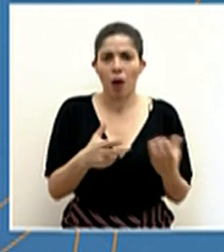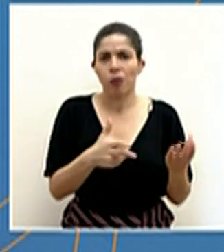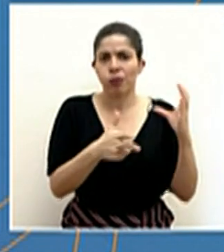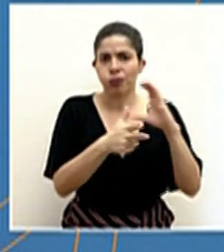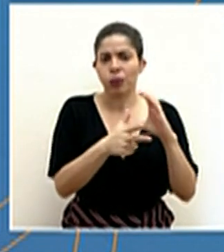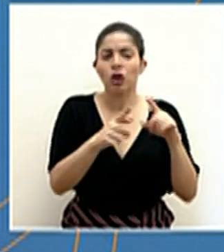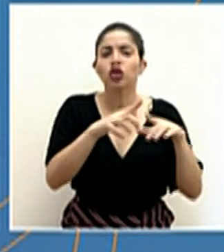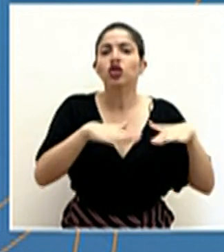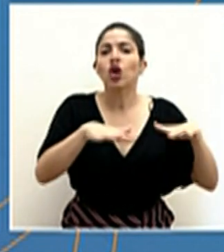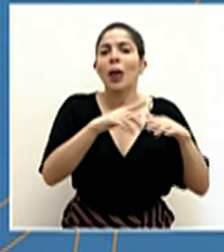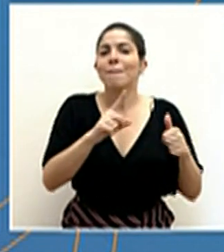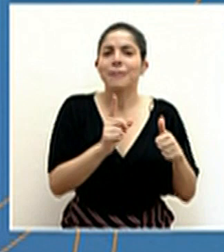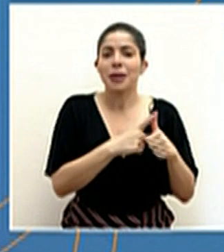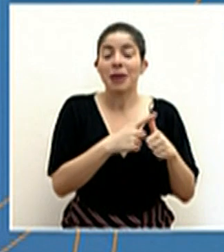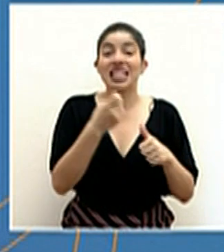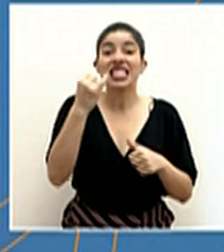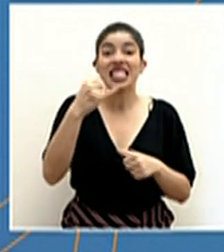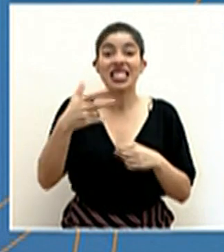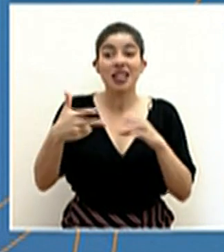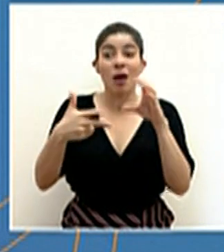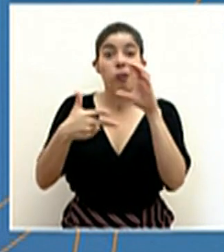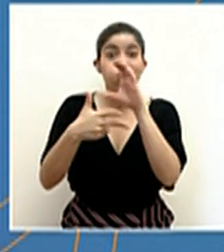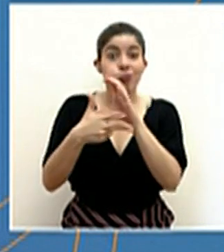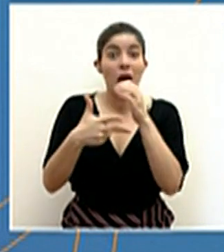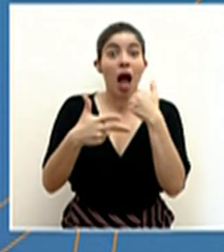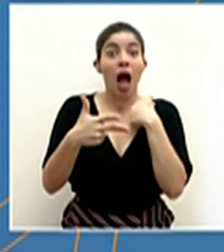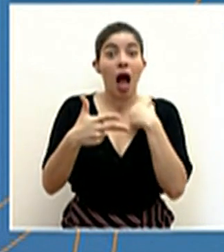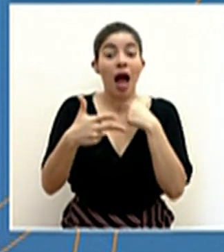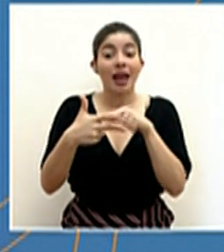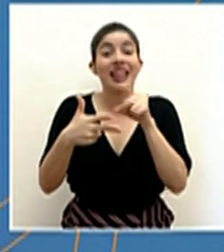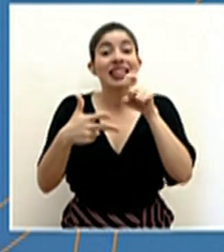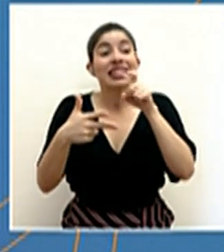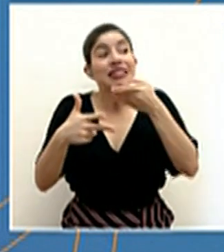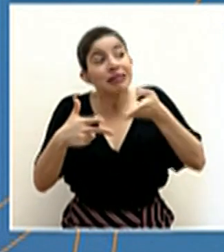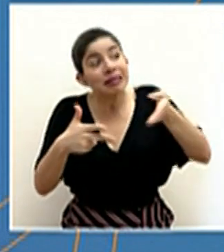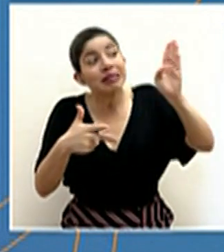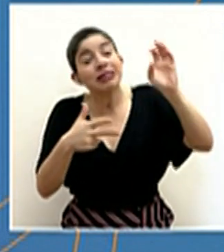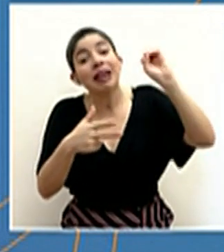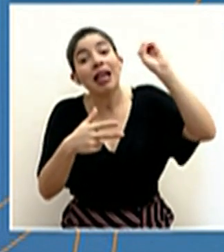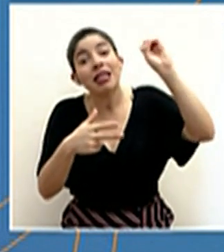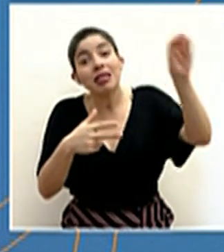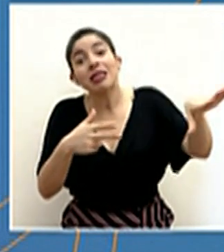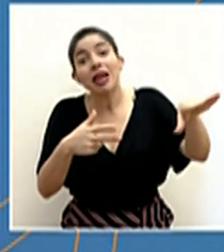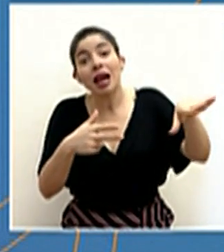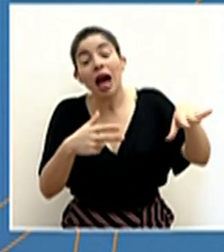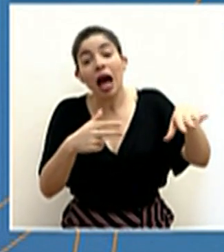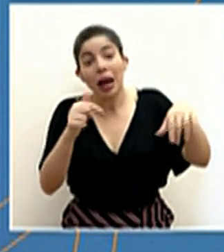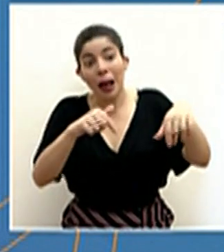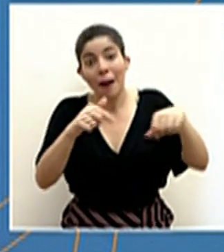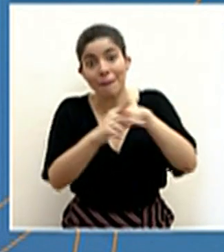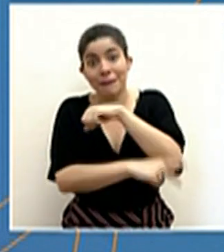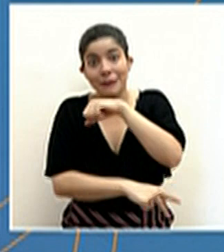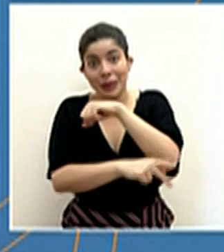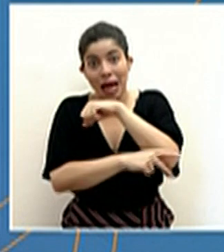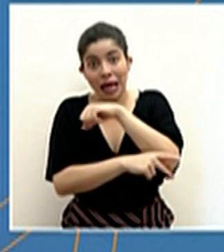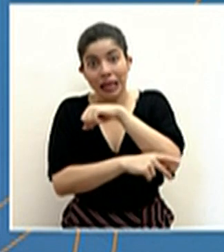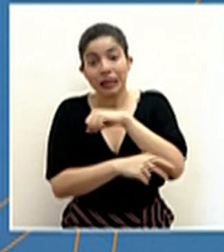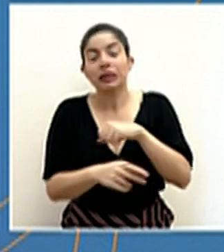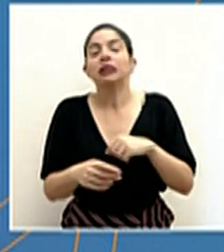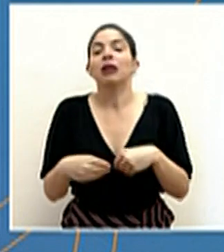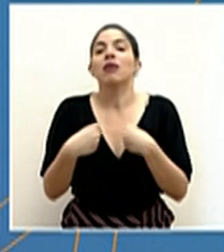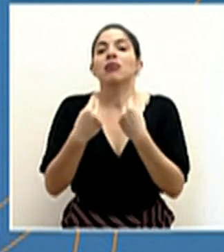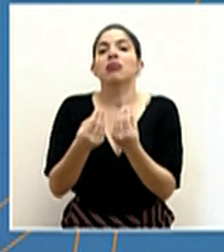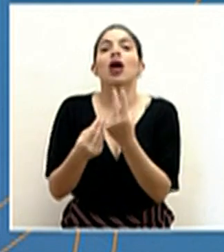Sin embargo, si llega con carga y tiene que ir a dejar esa carga ya a territorio nacional, se presentan